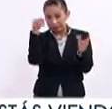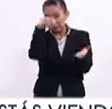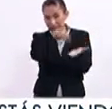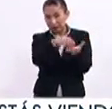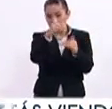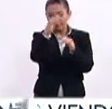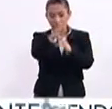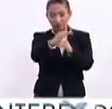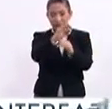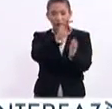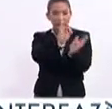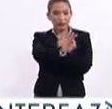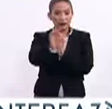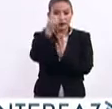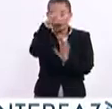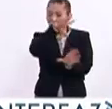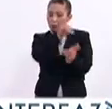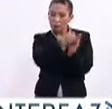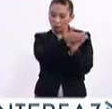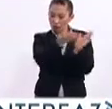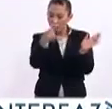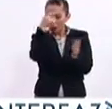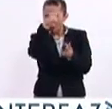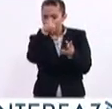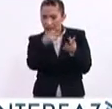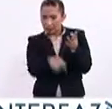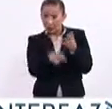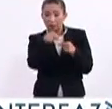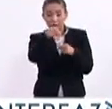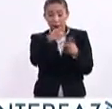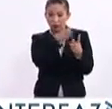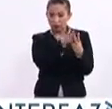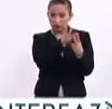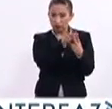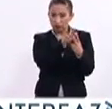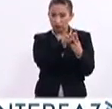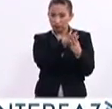marcado la ONU para cumplir con este objetivo. Entonces cumple con esas dos